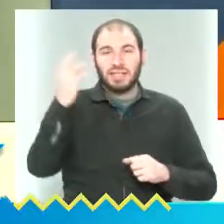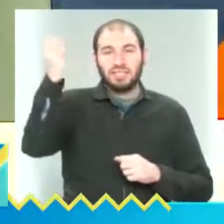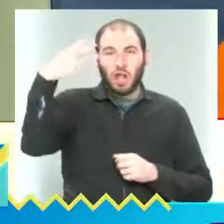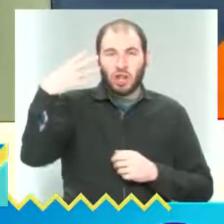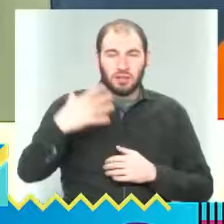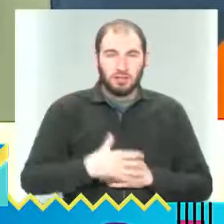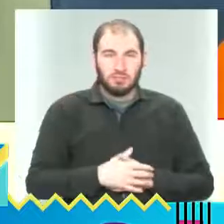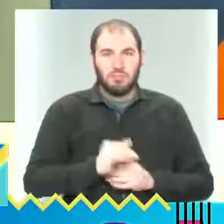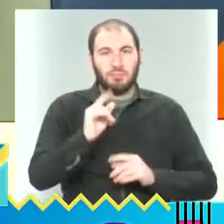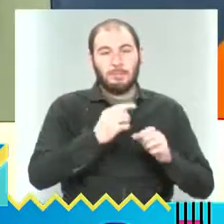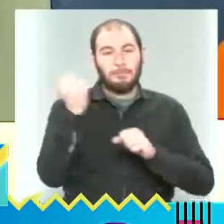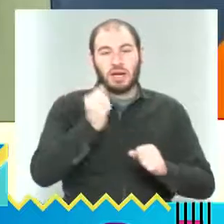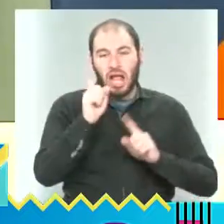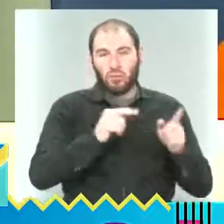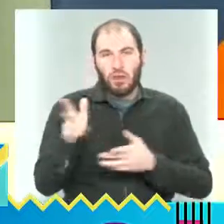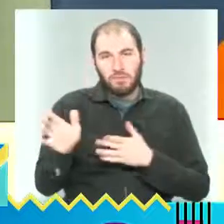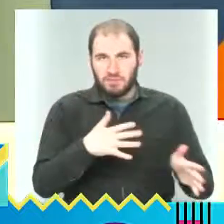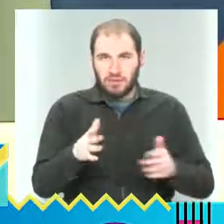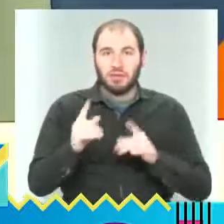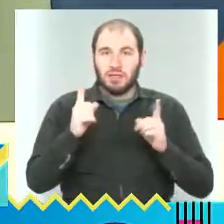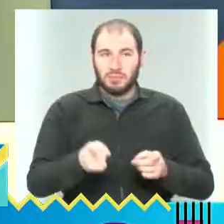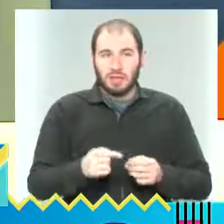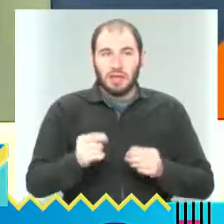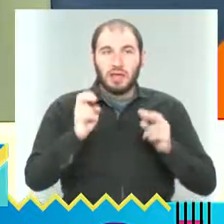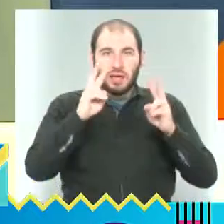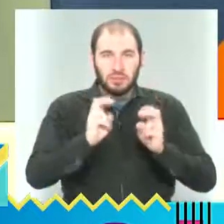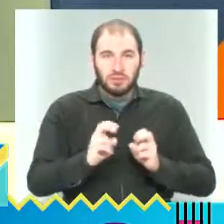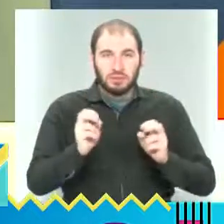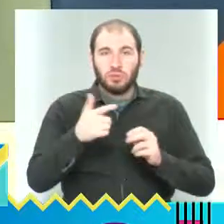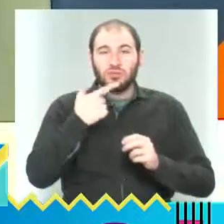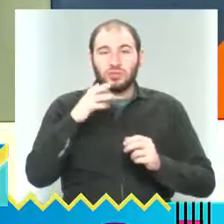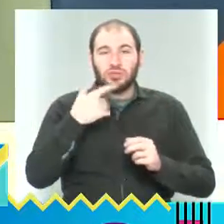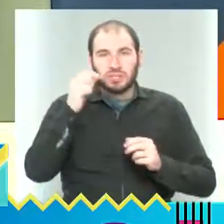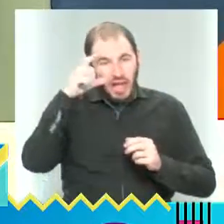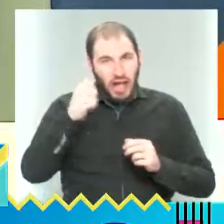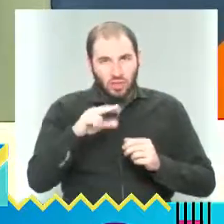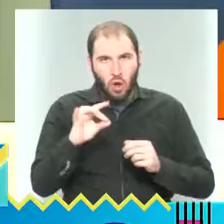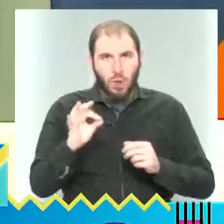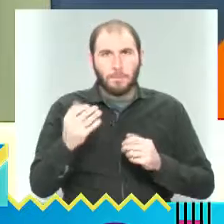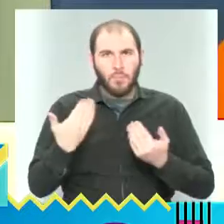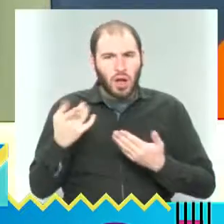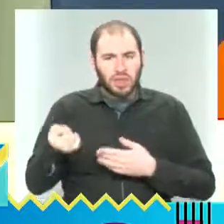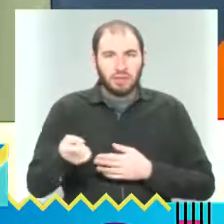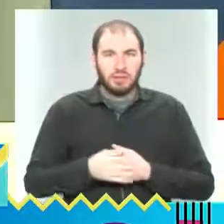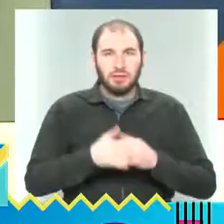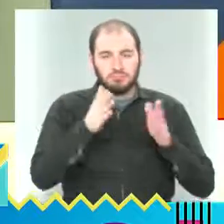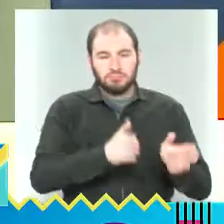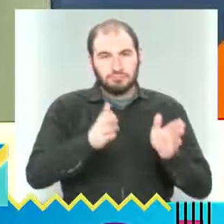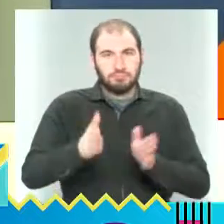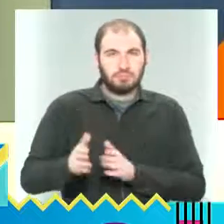solares, algunos parques eólicos, se ha vuelto al estudio sobre el sosneado de la capacidad que tiene. Entonces